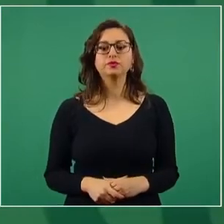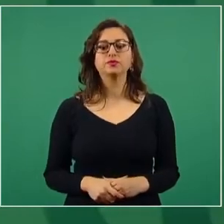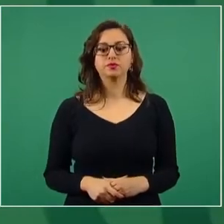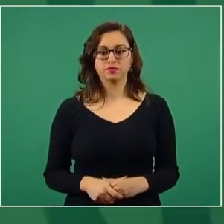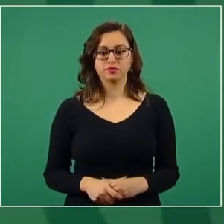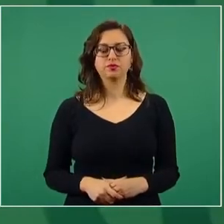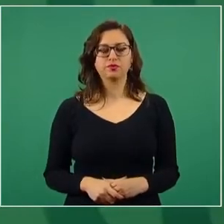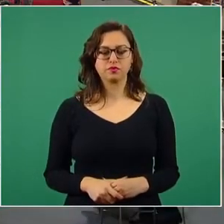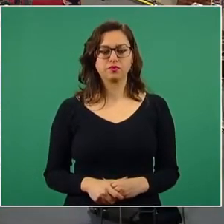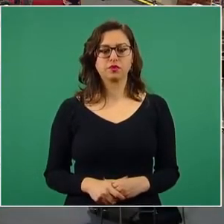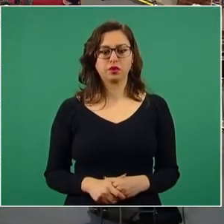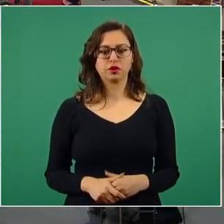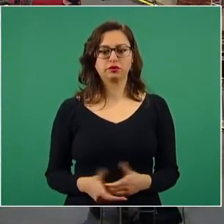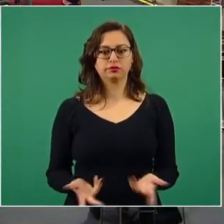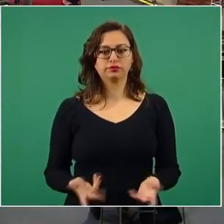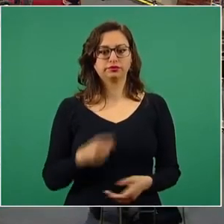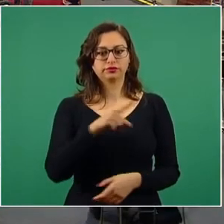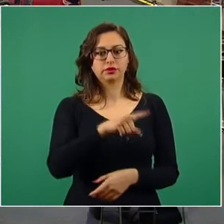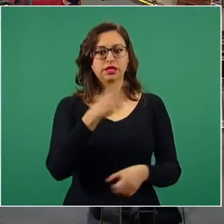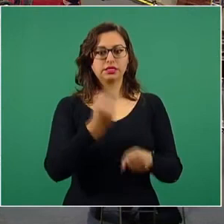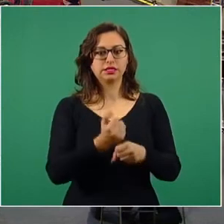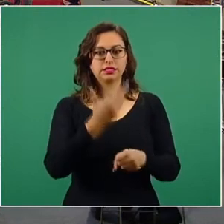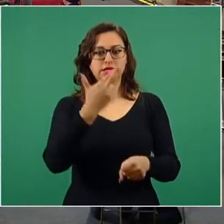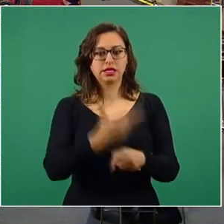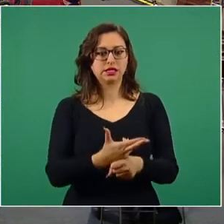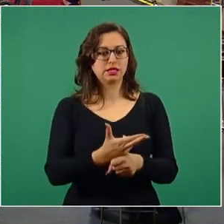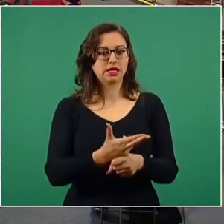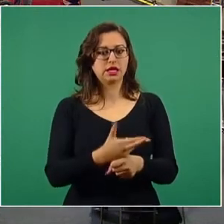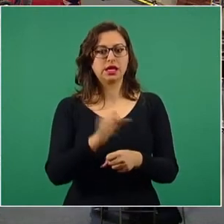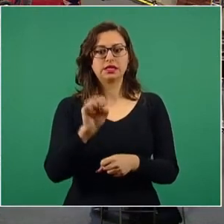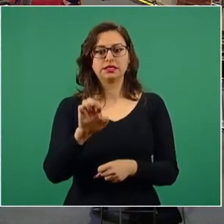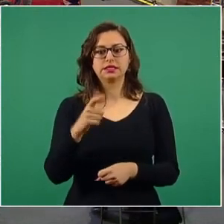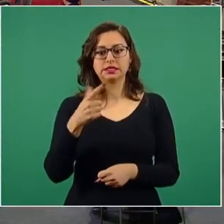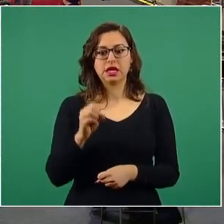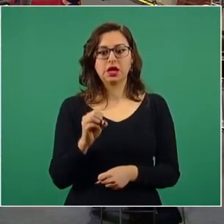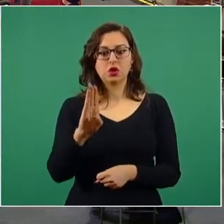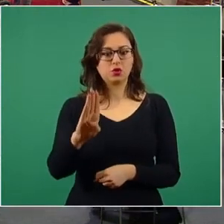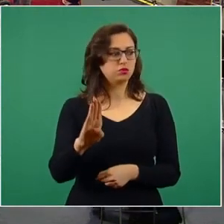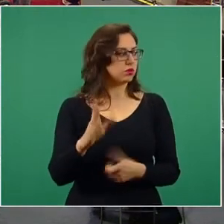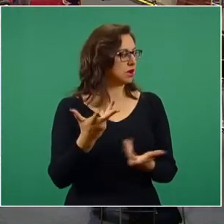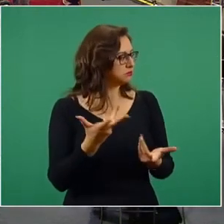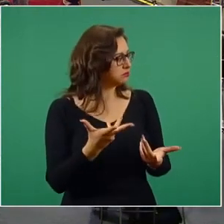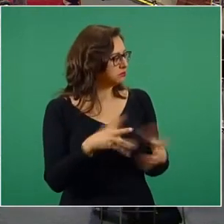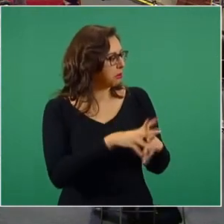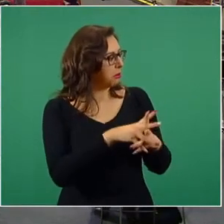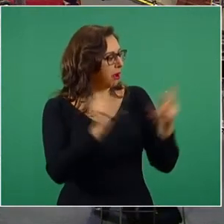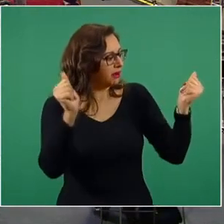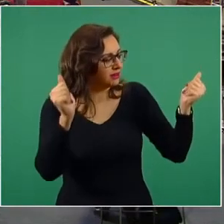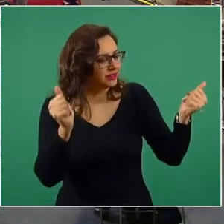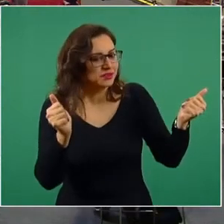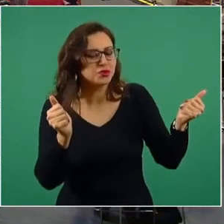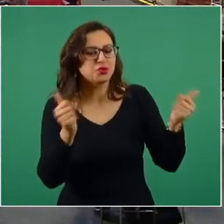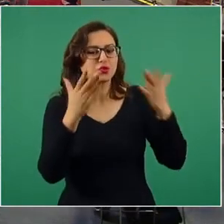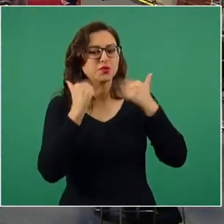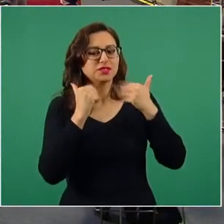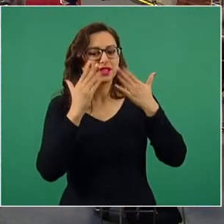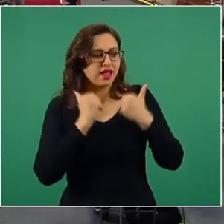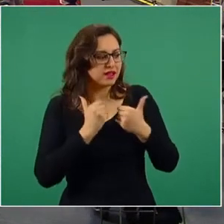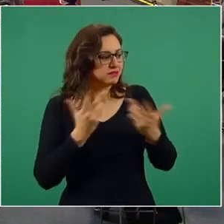la secretaria de Gobernación, ya no está la… Pero lo podemos hacer, con mucho gusto. Sí.